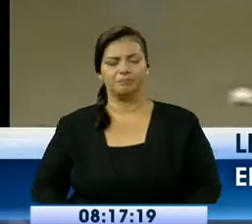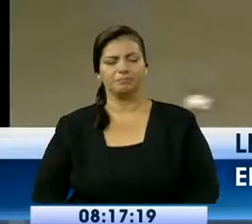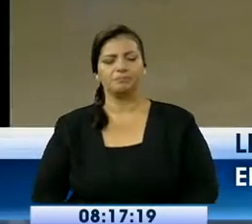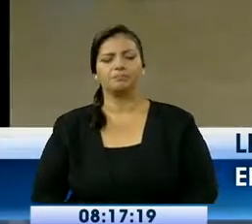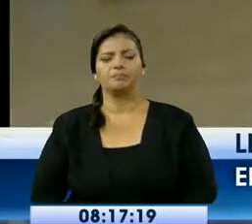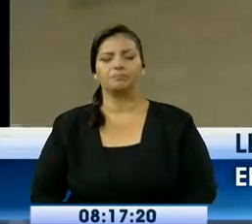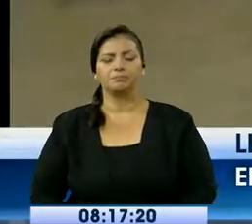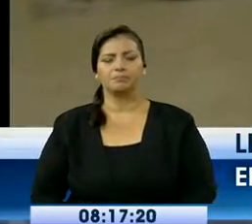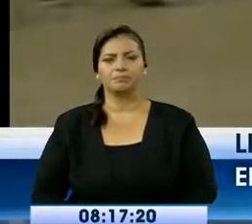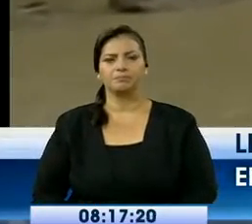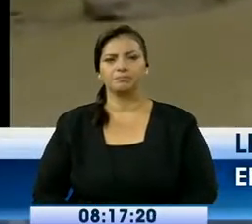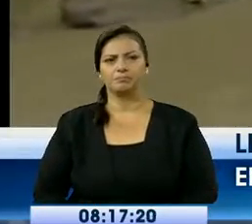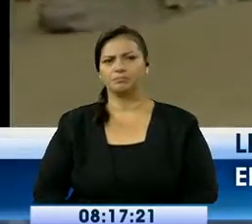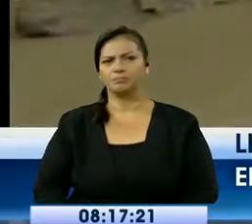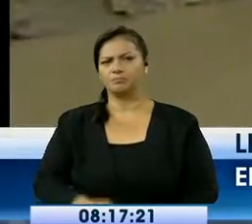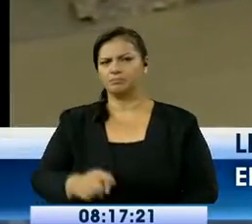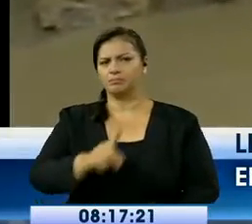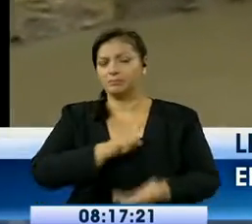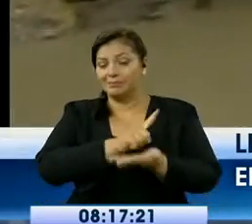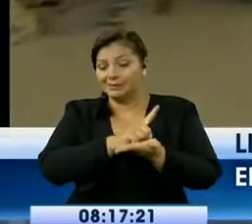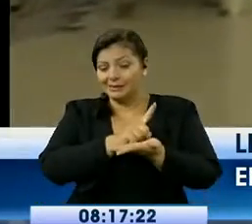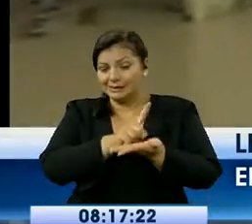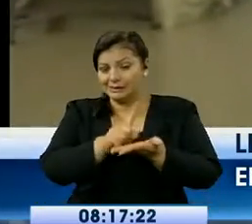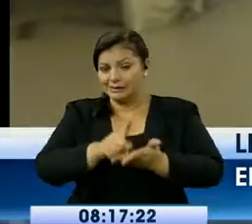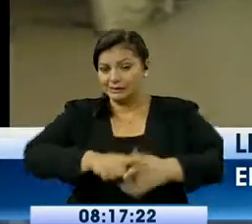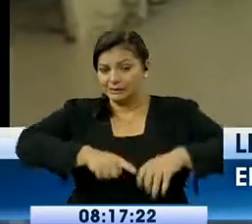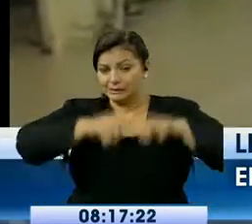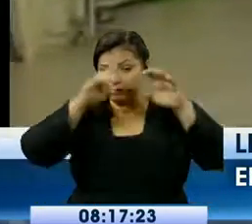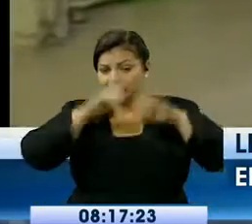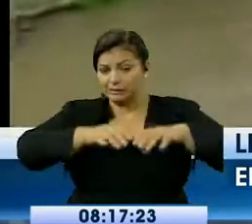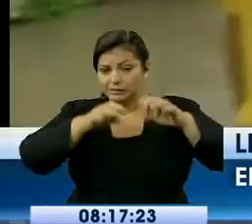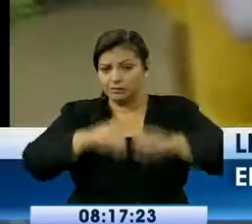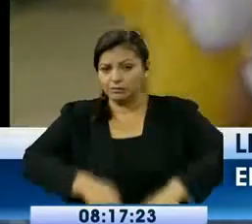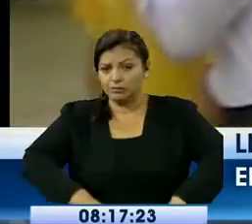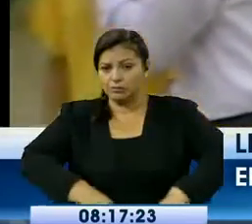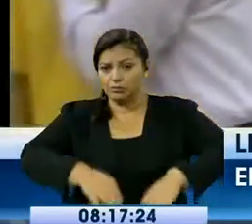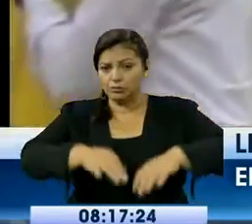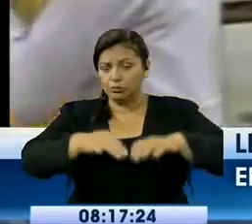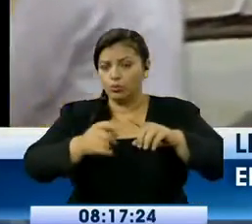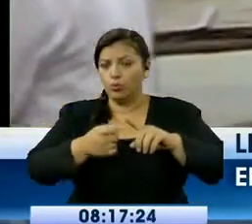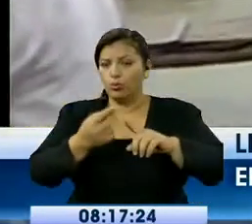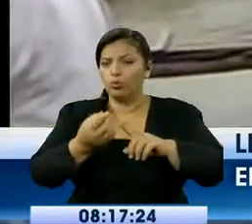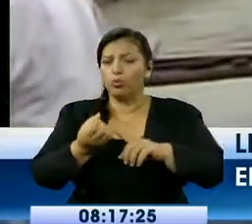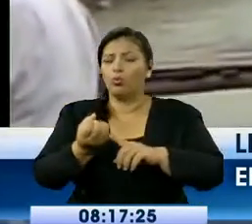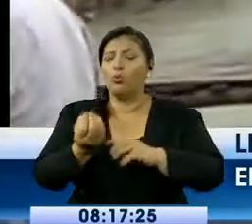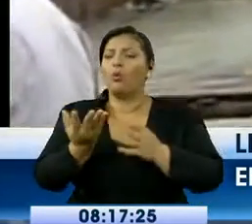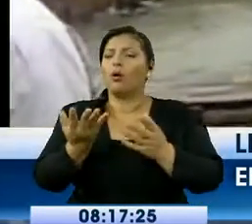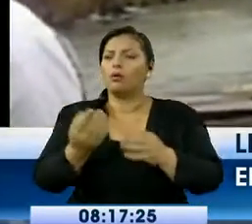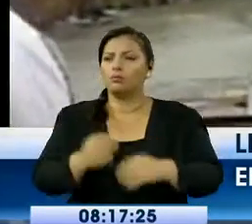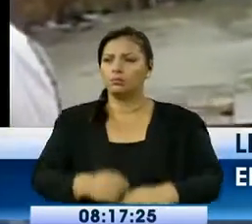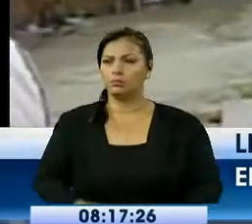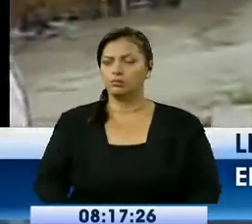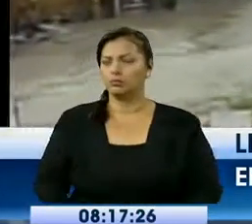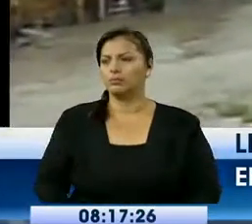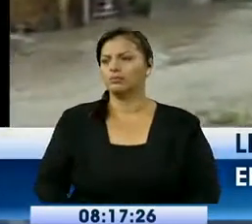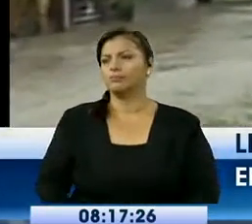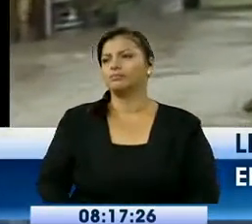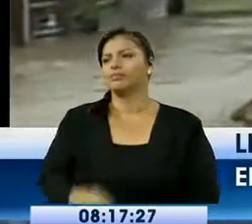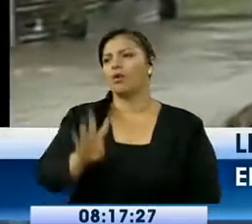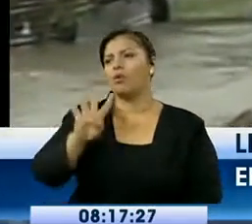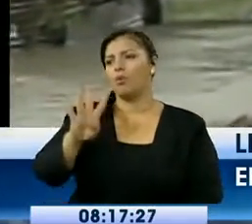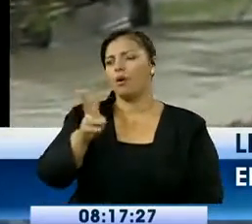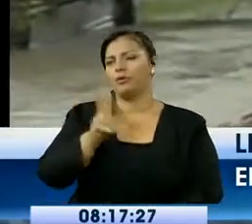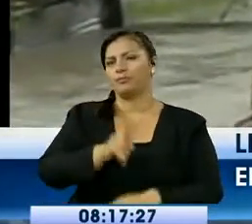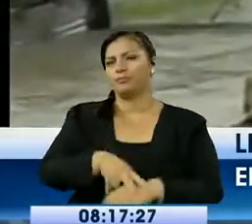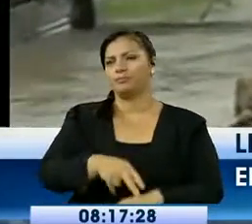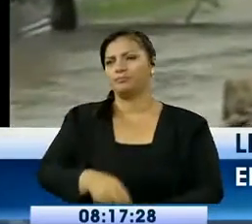tocado vivir en esta misma condición? Cuatro veces. ¿Cuatro veces en una semana? Sí, en una semana, cuatro veces. Y ayer, así como pude, me fui a trabajar